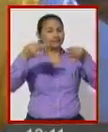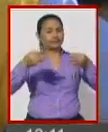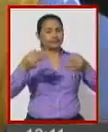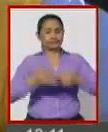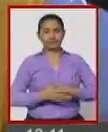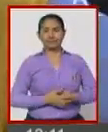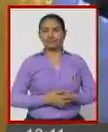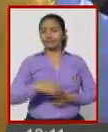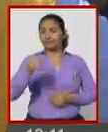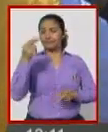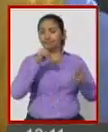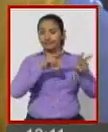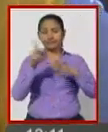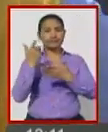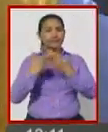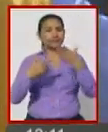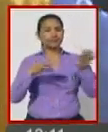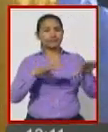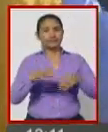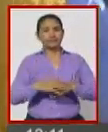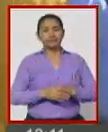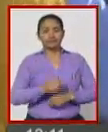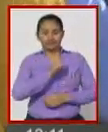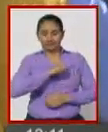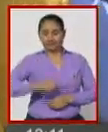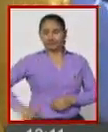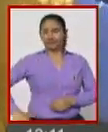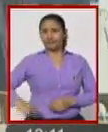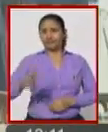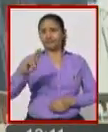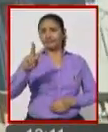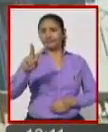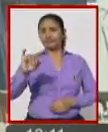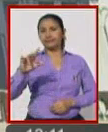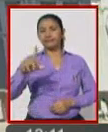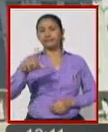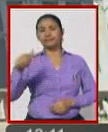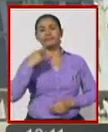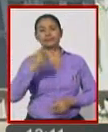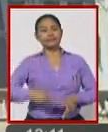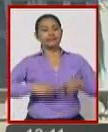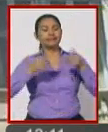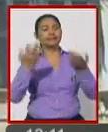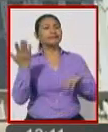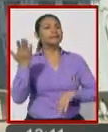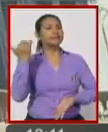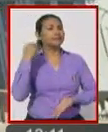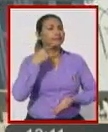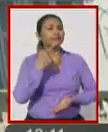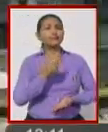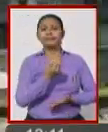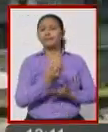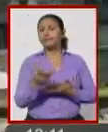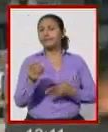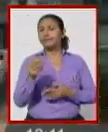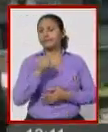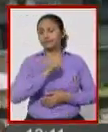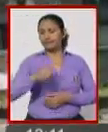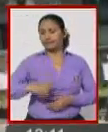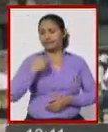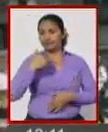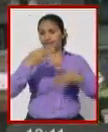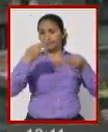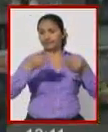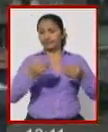oficialistas. Otra observación que se hace también es al alcalde Revilla, quien fue denunciado por supuestas irregularidades y fue el burgomaestre que